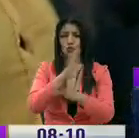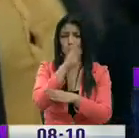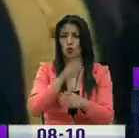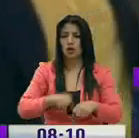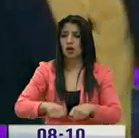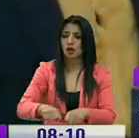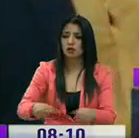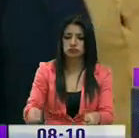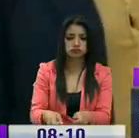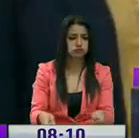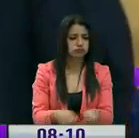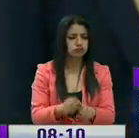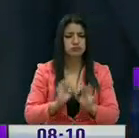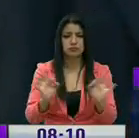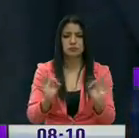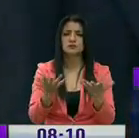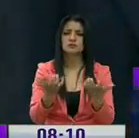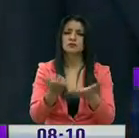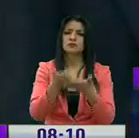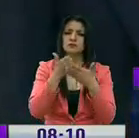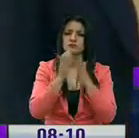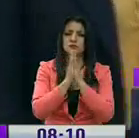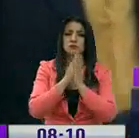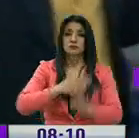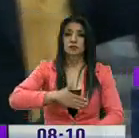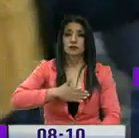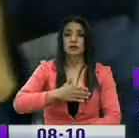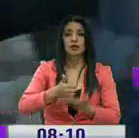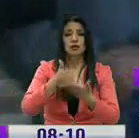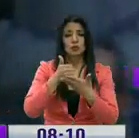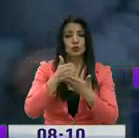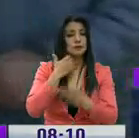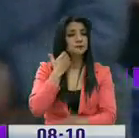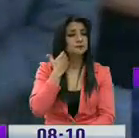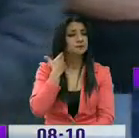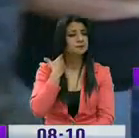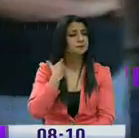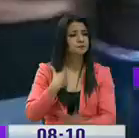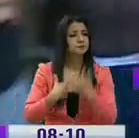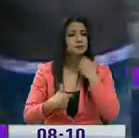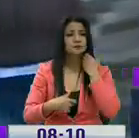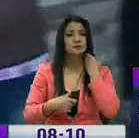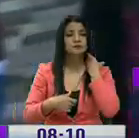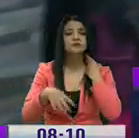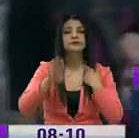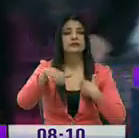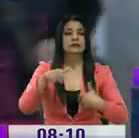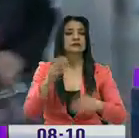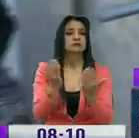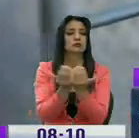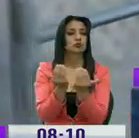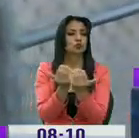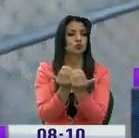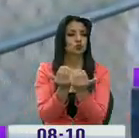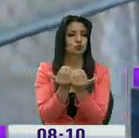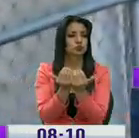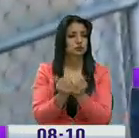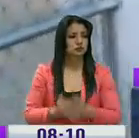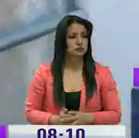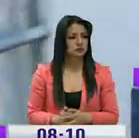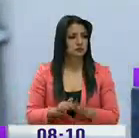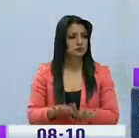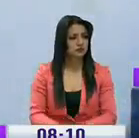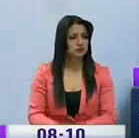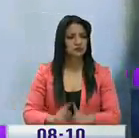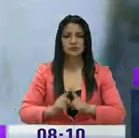lado, también queremos que nos ayuden en esto de la que es la basura. La basura, porque aquí hay